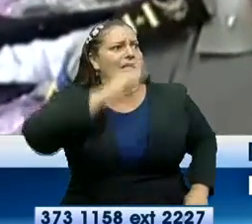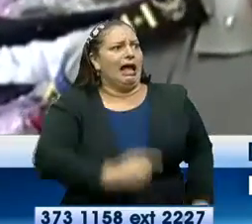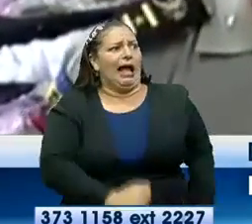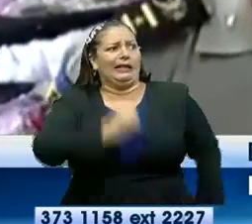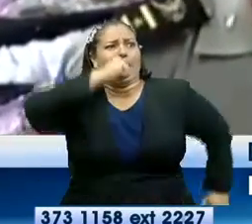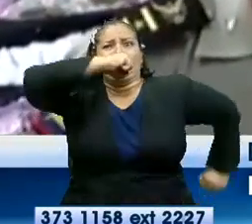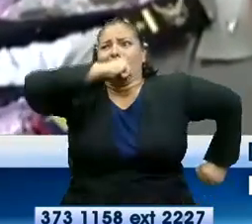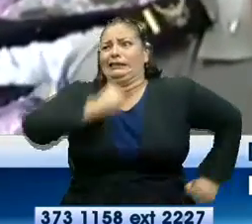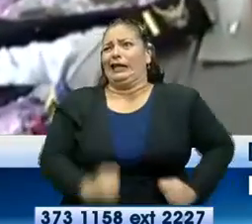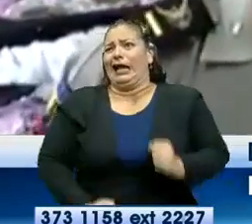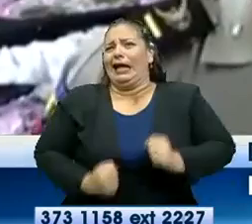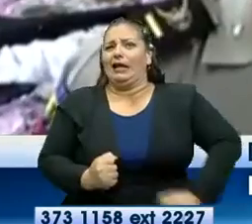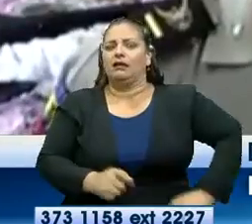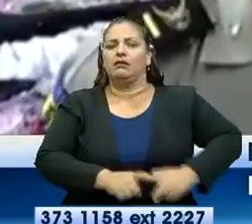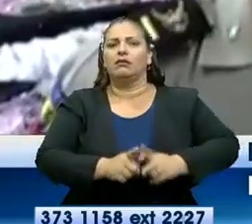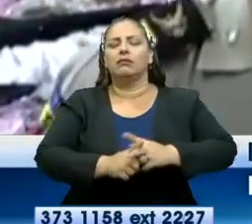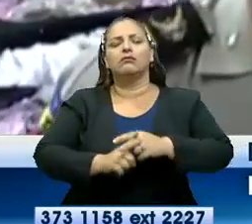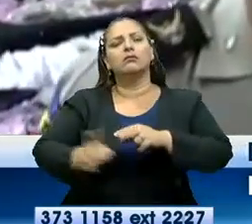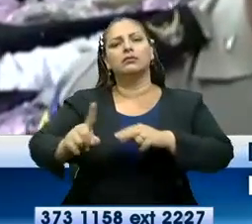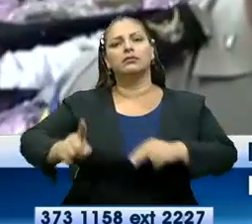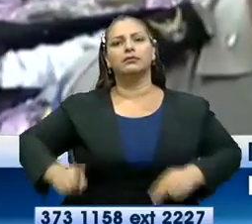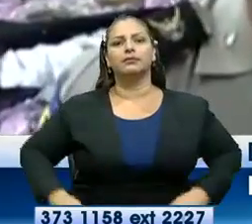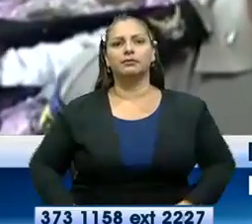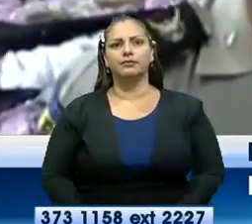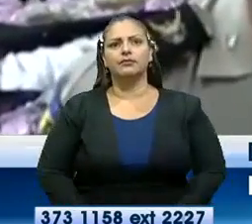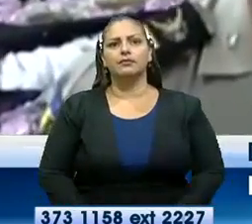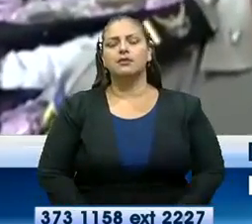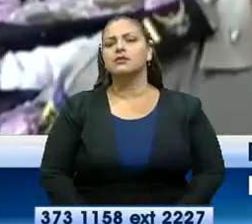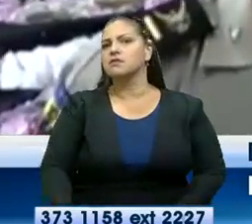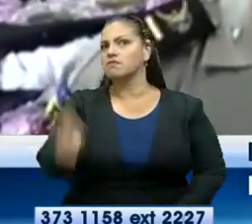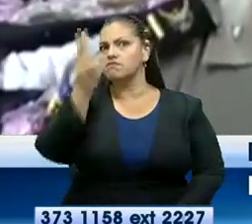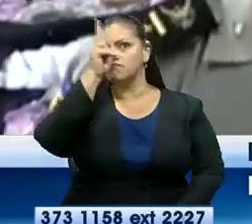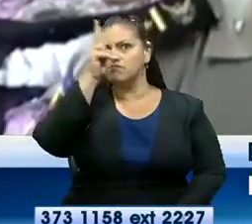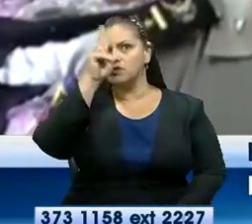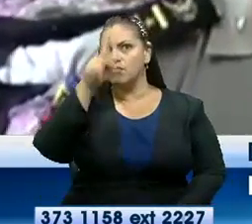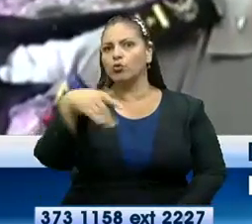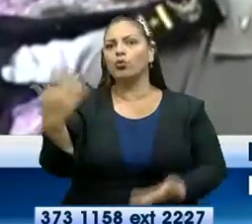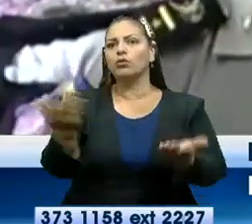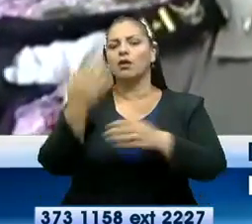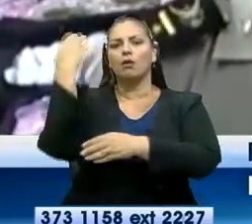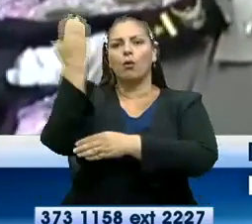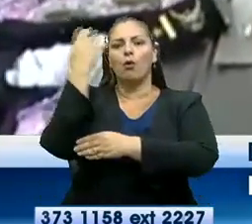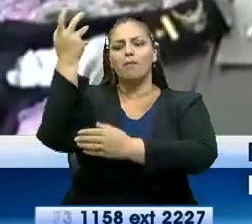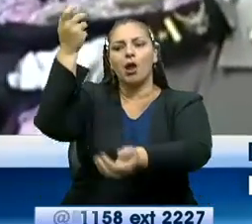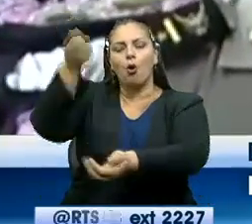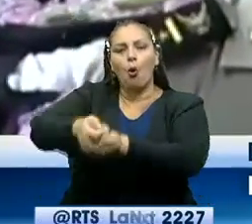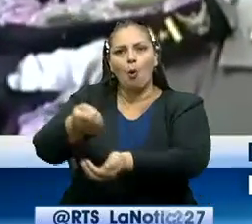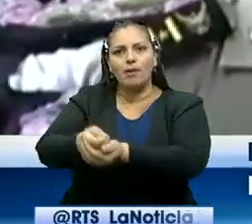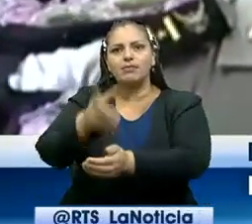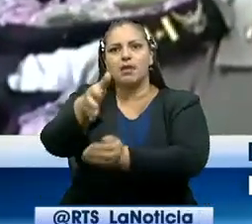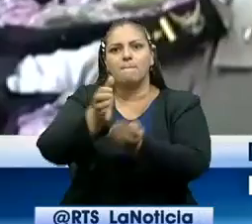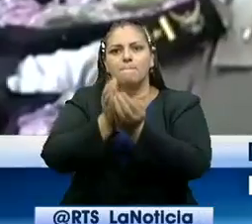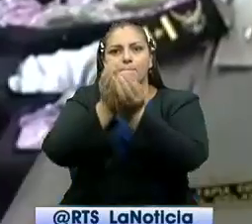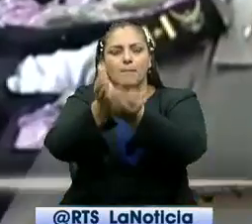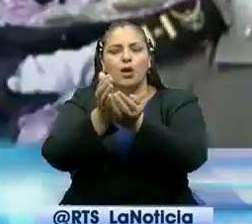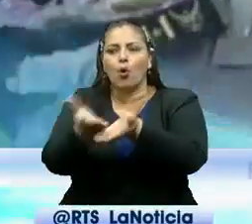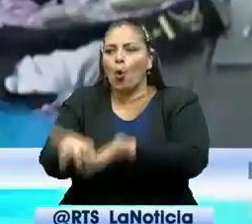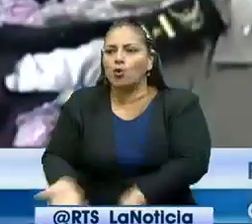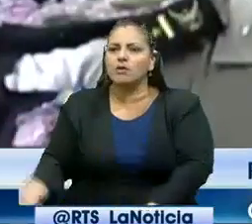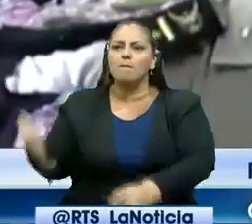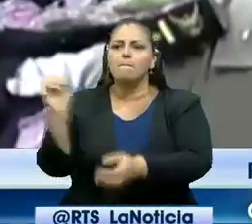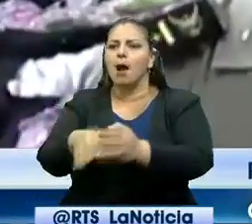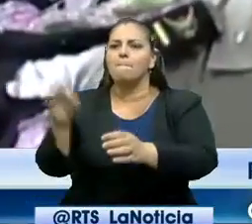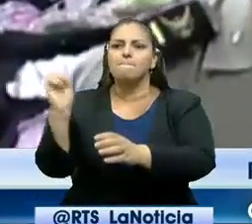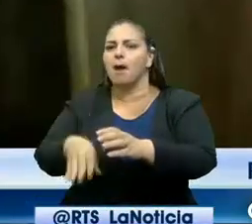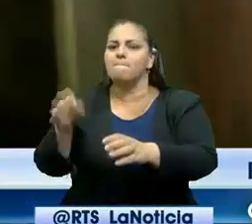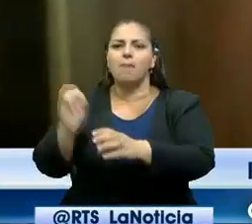sistemática habían ingresado por vía marítima y fluvial desde el país de Colombia,